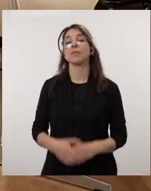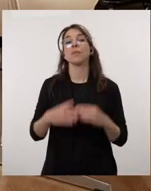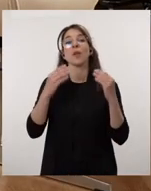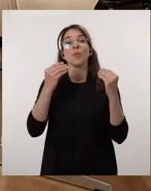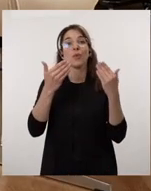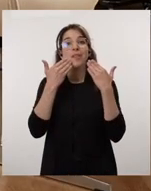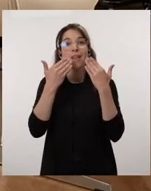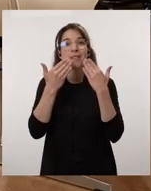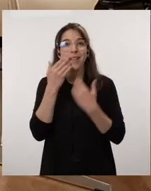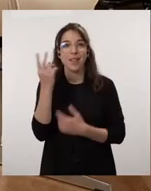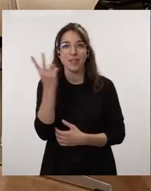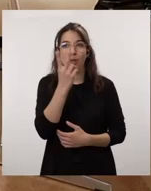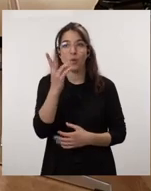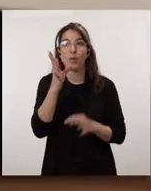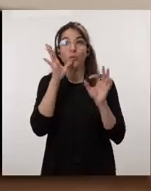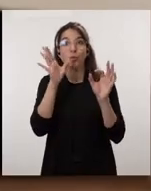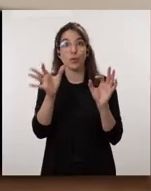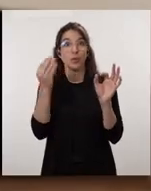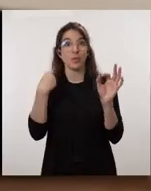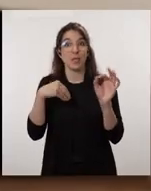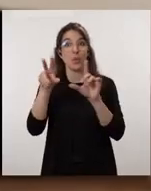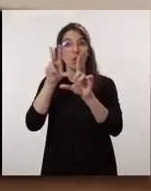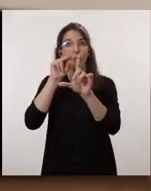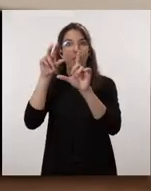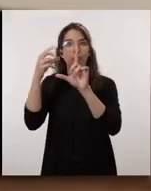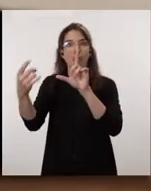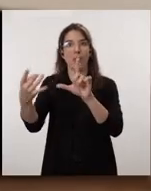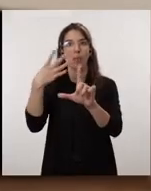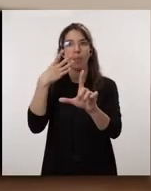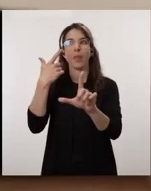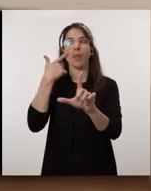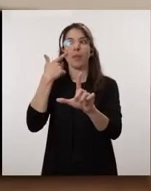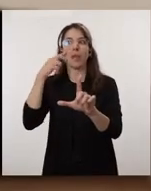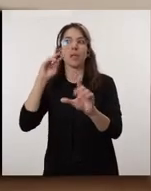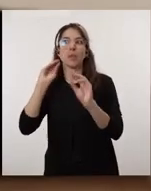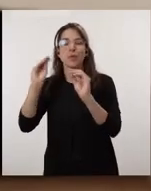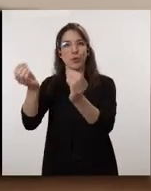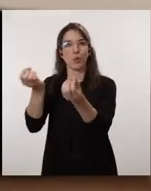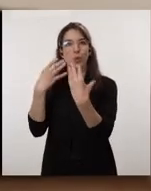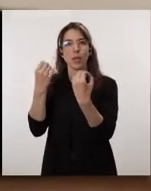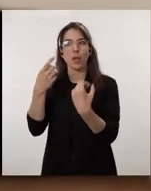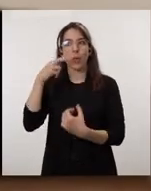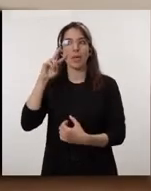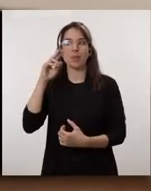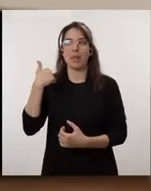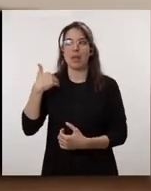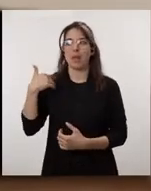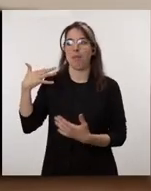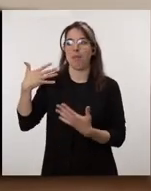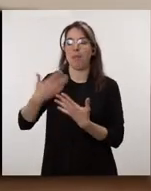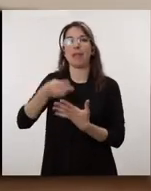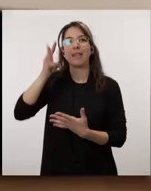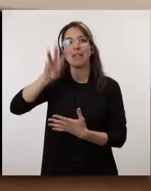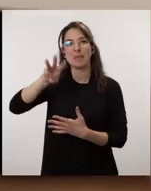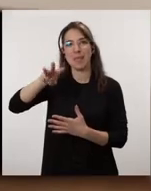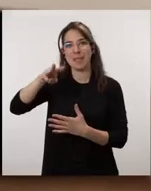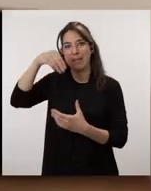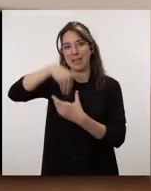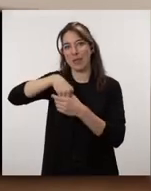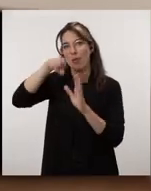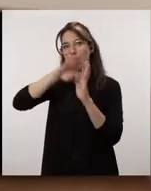muchas gracias beatriz y álvaro por habernos mandado esos vídeos contando cómo está siendo vuestra experiencia una experiencia ya de tres meses en el programa